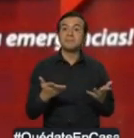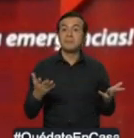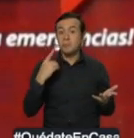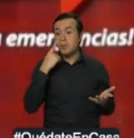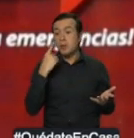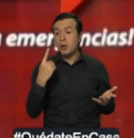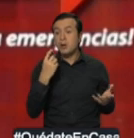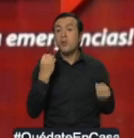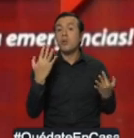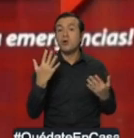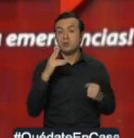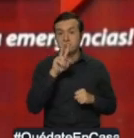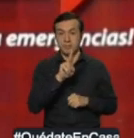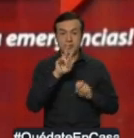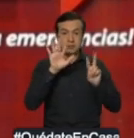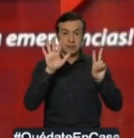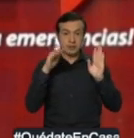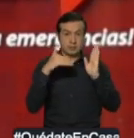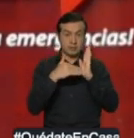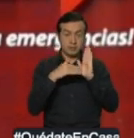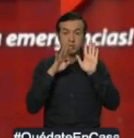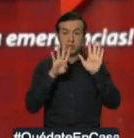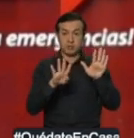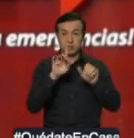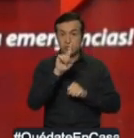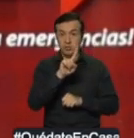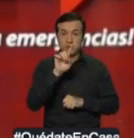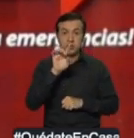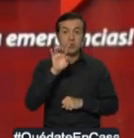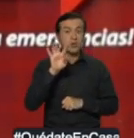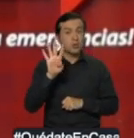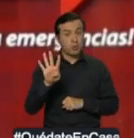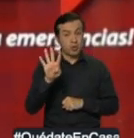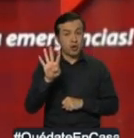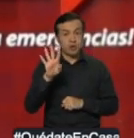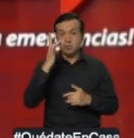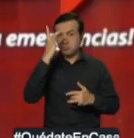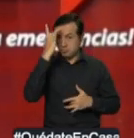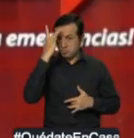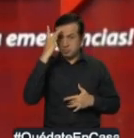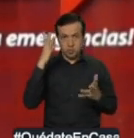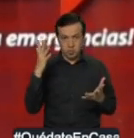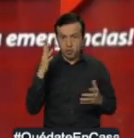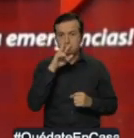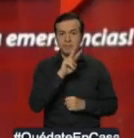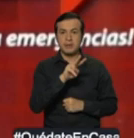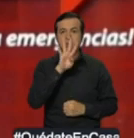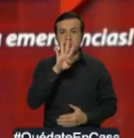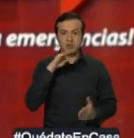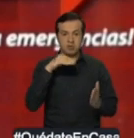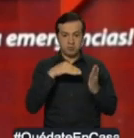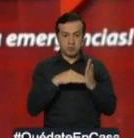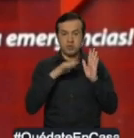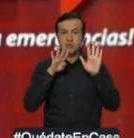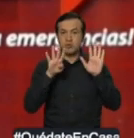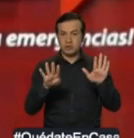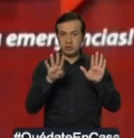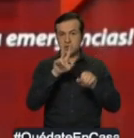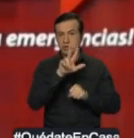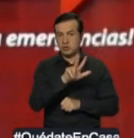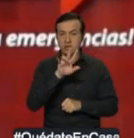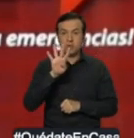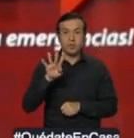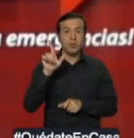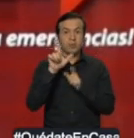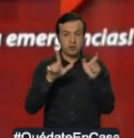muestras hay 27 mil 914 casos descartados y 24 mil 934